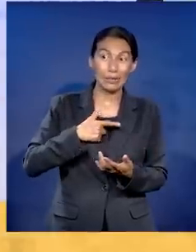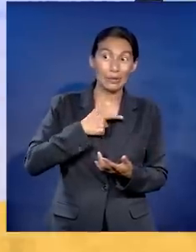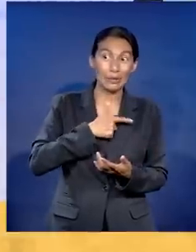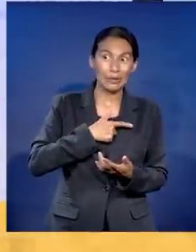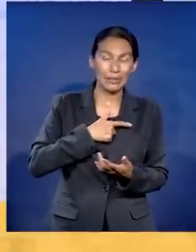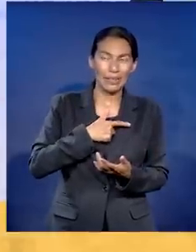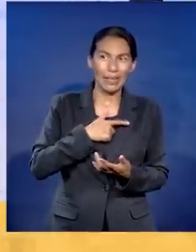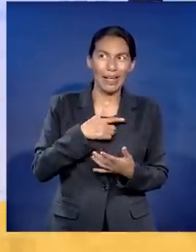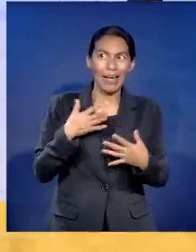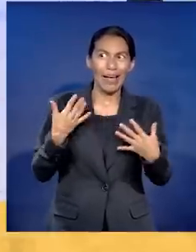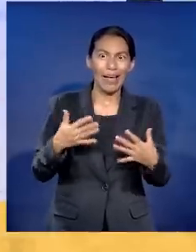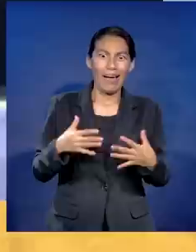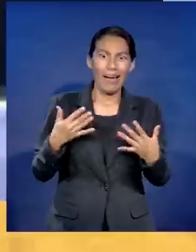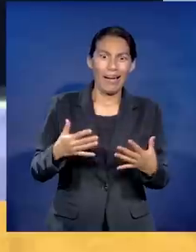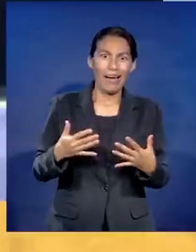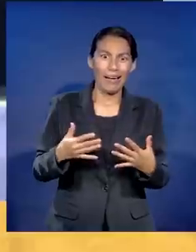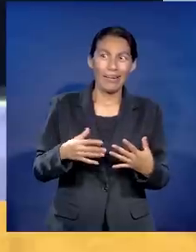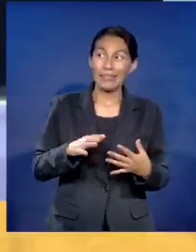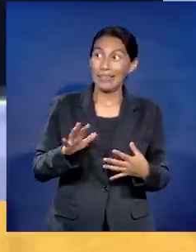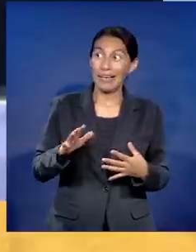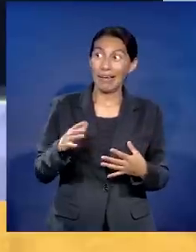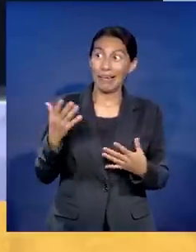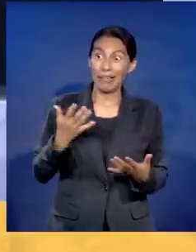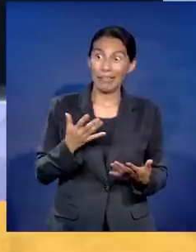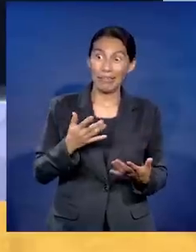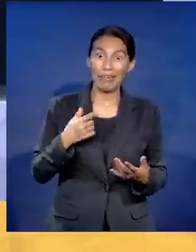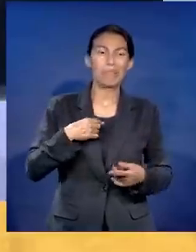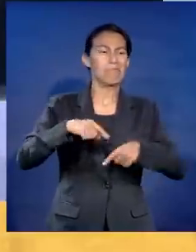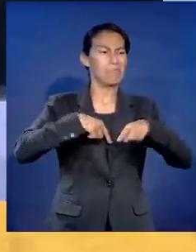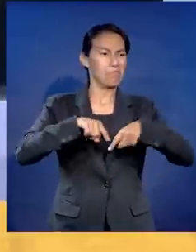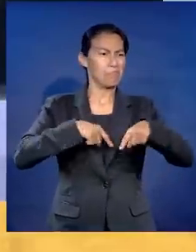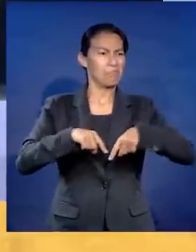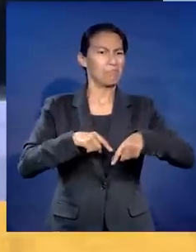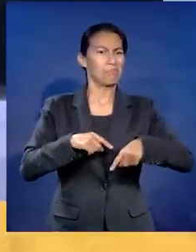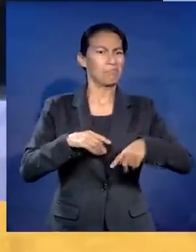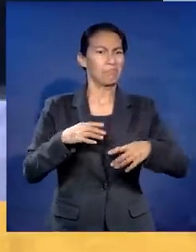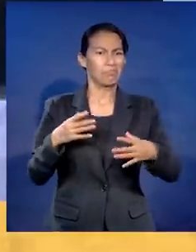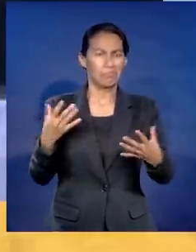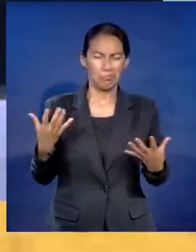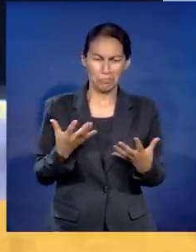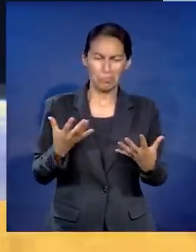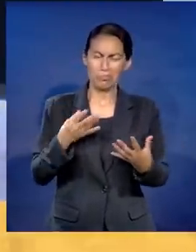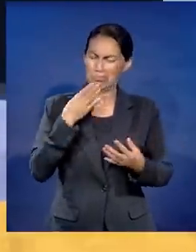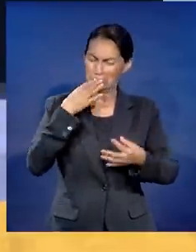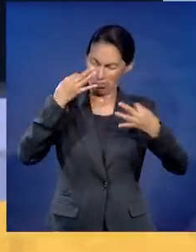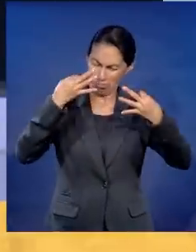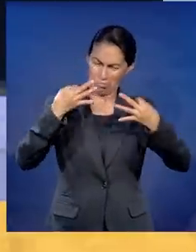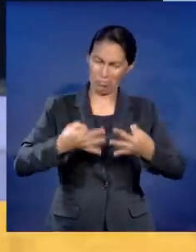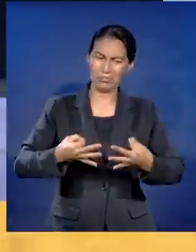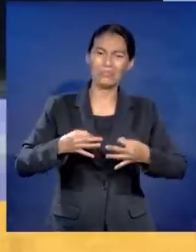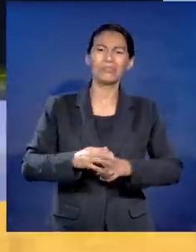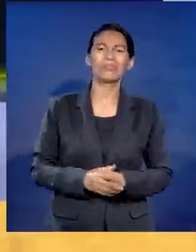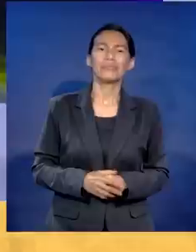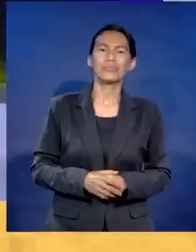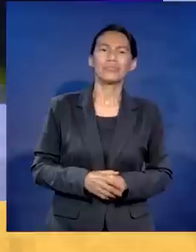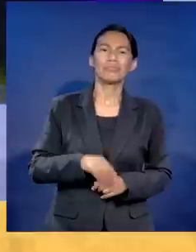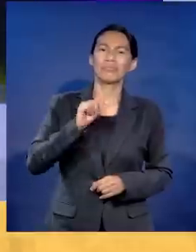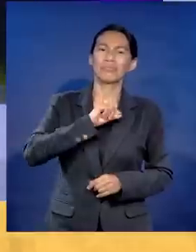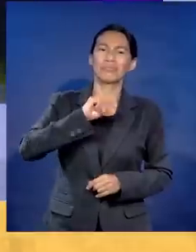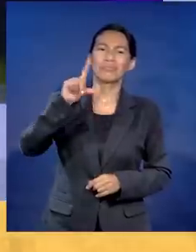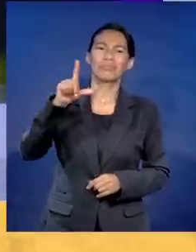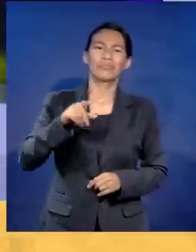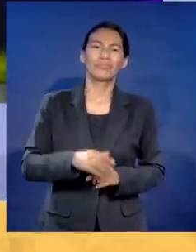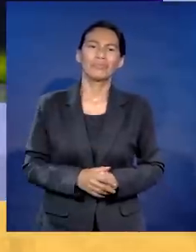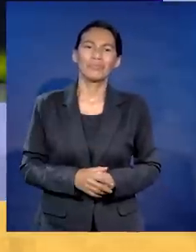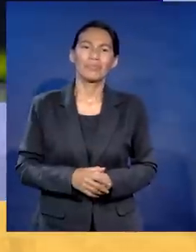escuela, especialmente esa que te gustaba, acuérdate, ¿cómo te ponías? ¡Ay, ya llegó! Y ponías a jugar como si fueras